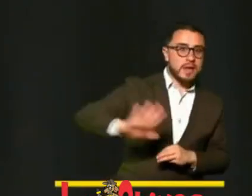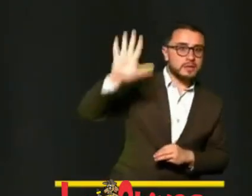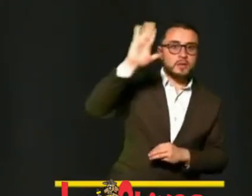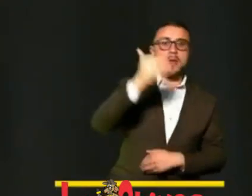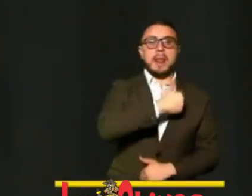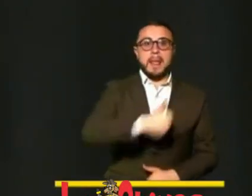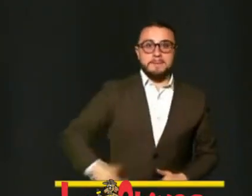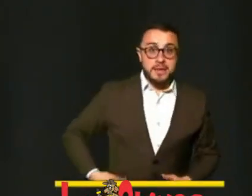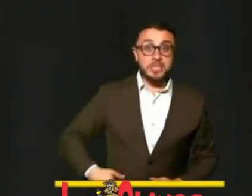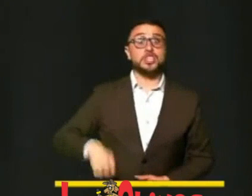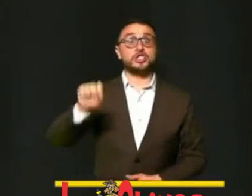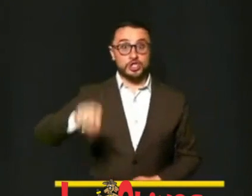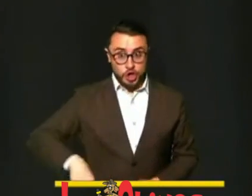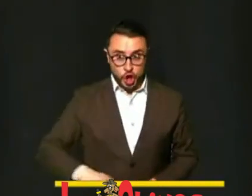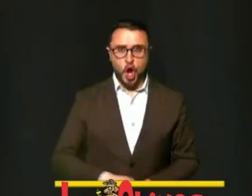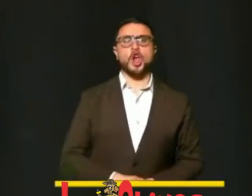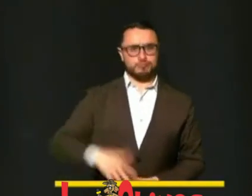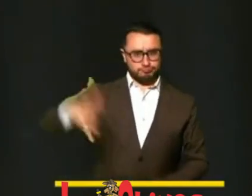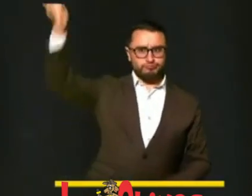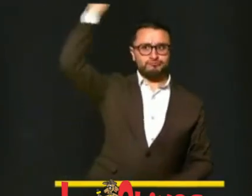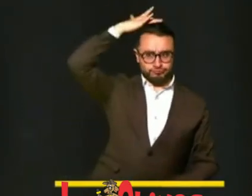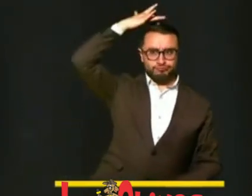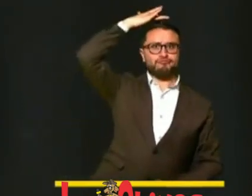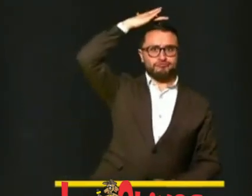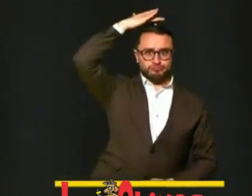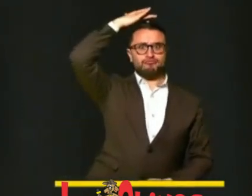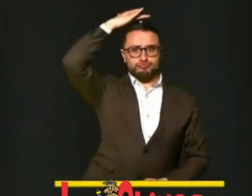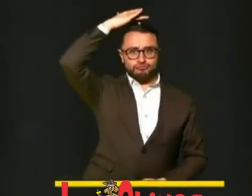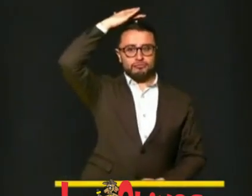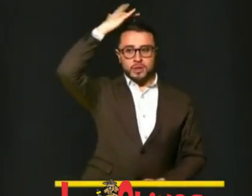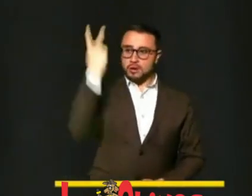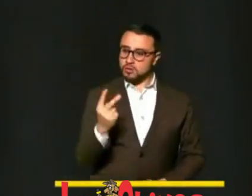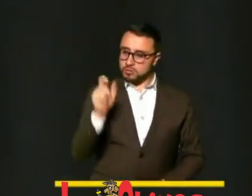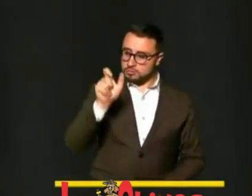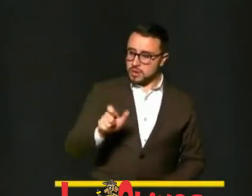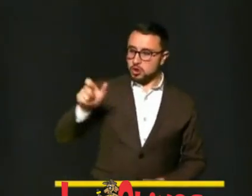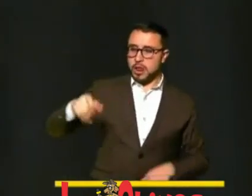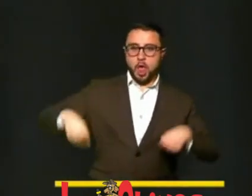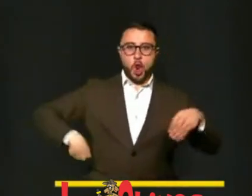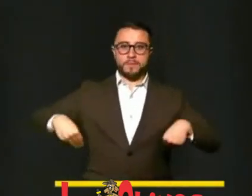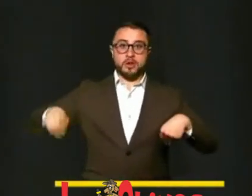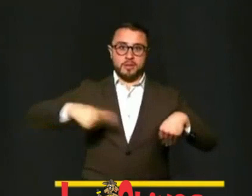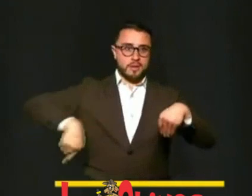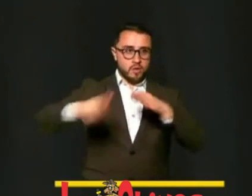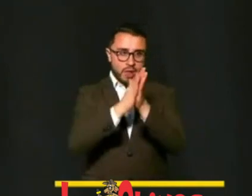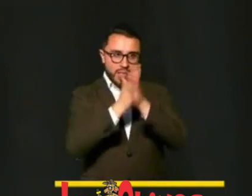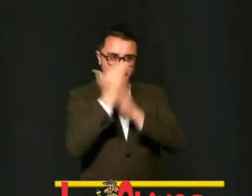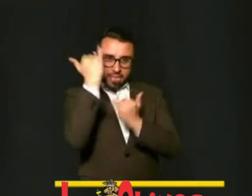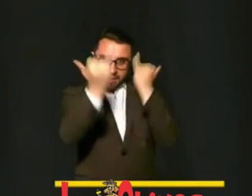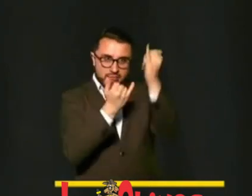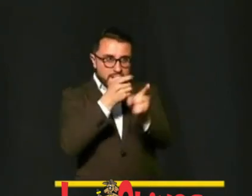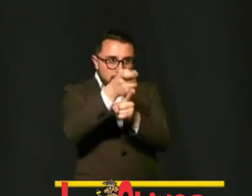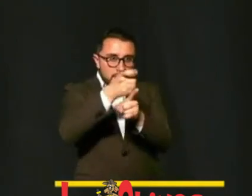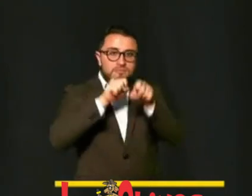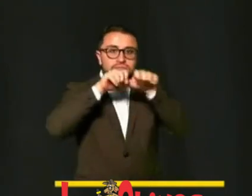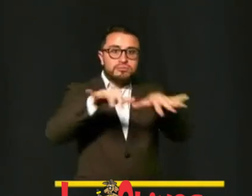presidente Sí como no dos corruptos si están construyendo así como construyeron en el pasado hicieron